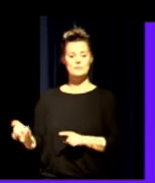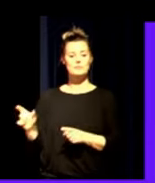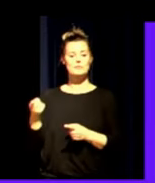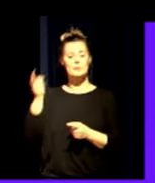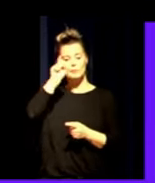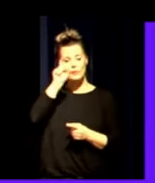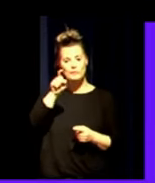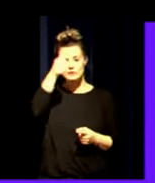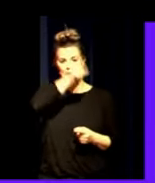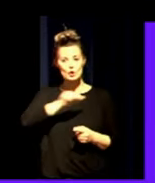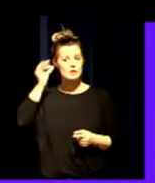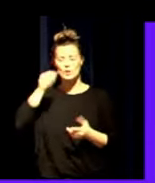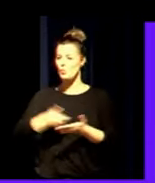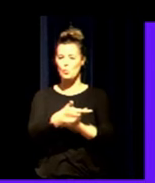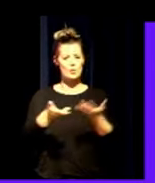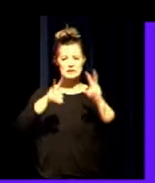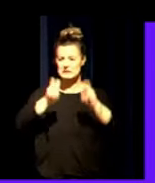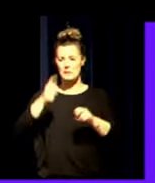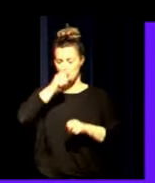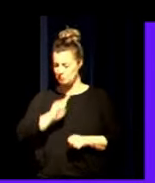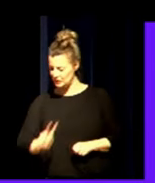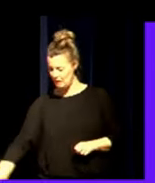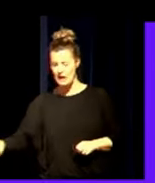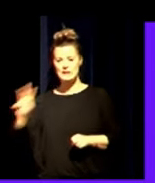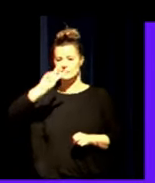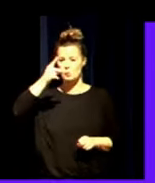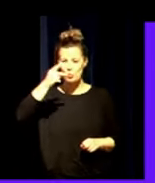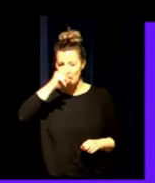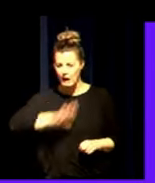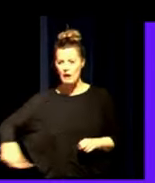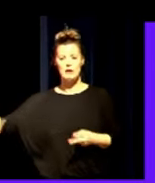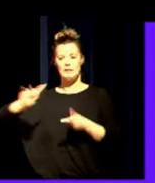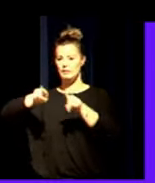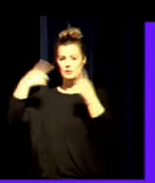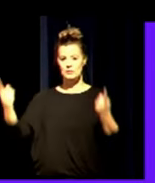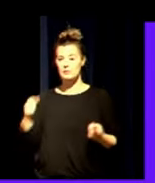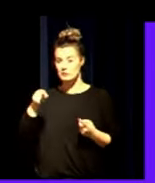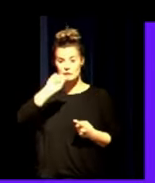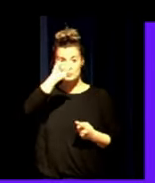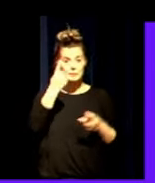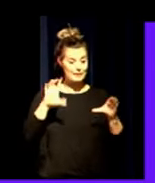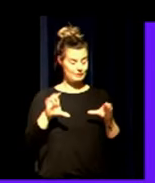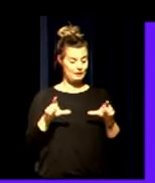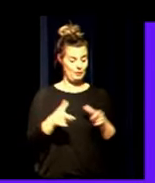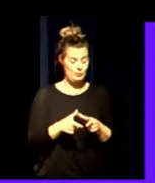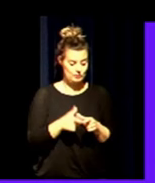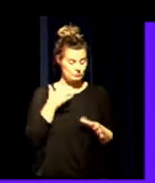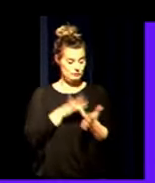profesores, profesoras de cualquier área, tanto en primaria como en secundaria, que en ese primer claustro de septiembre,